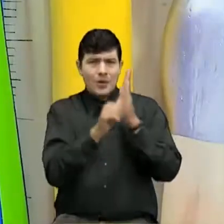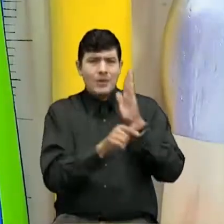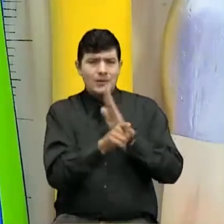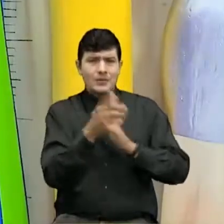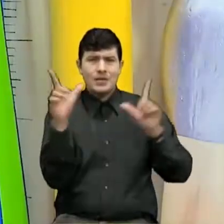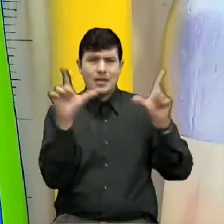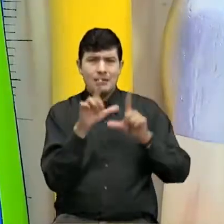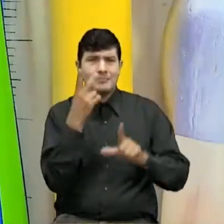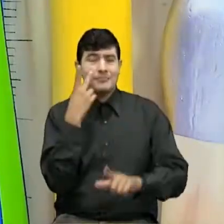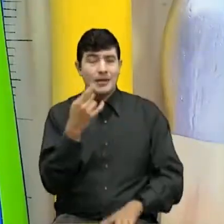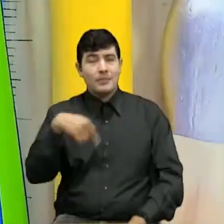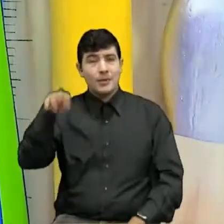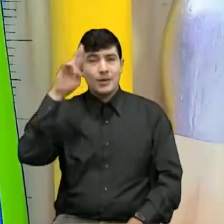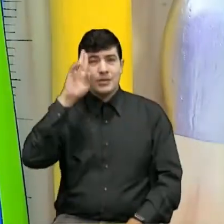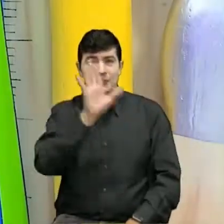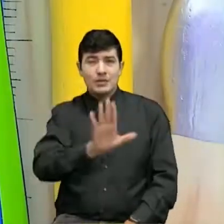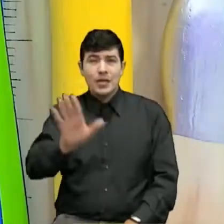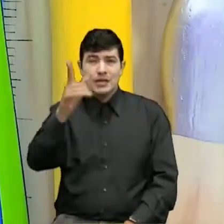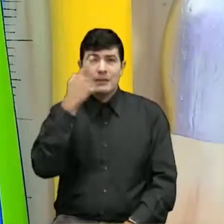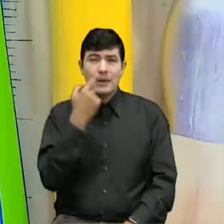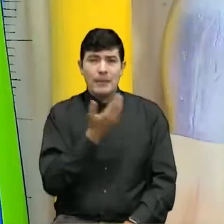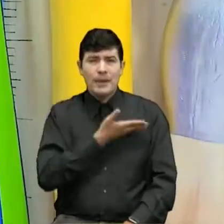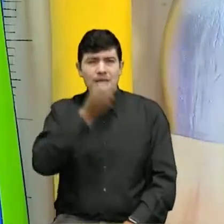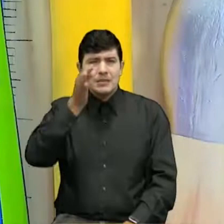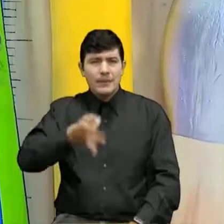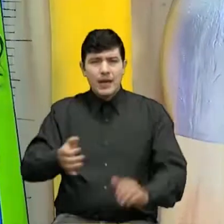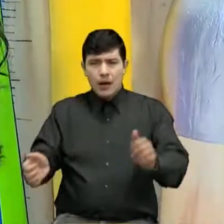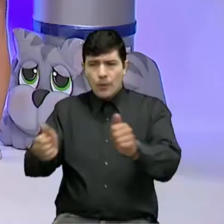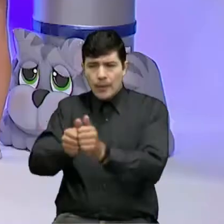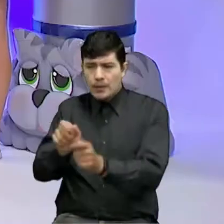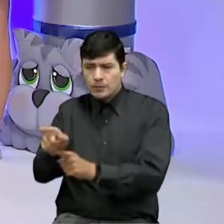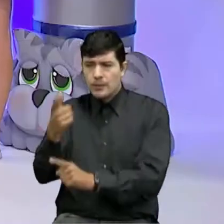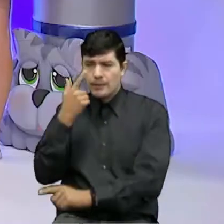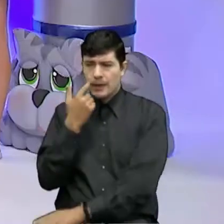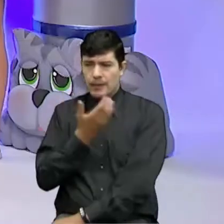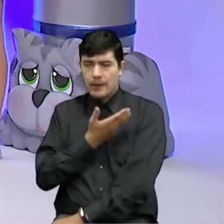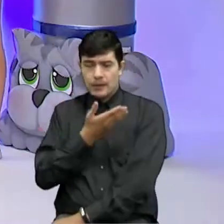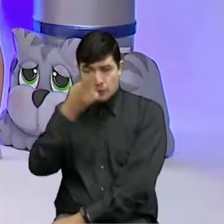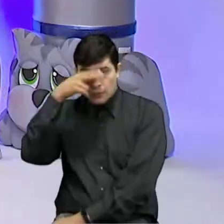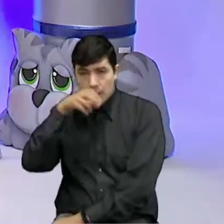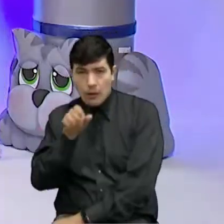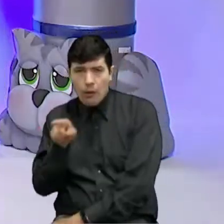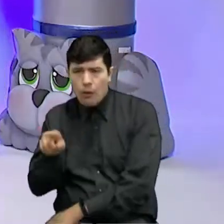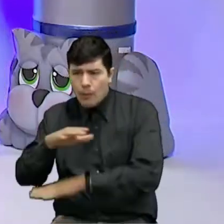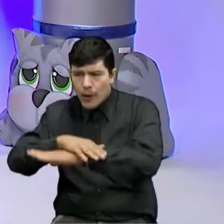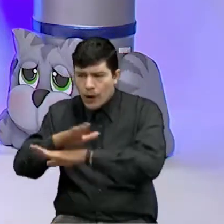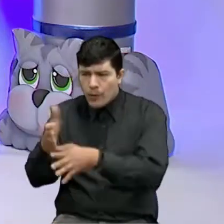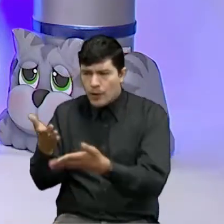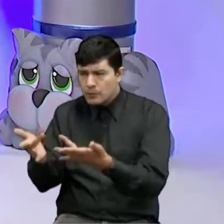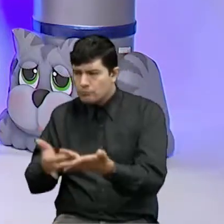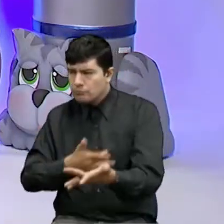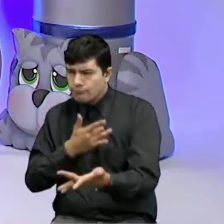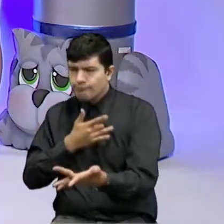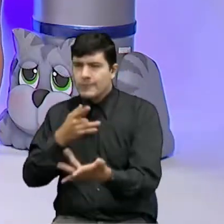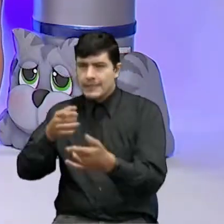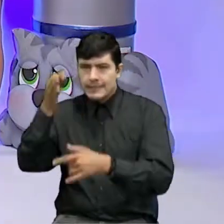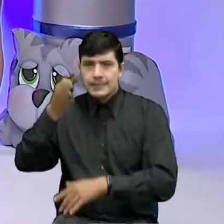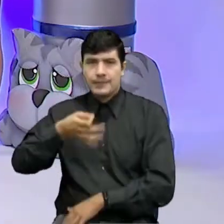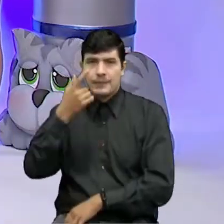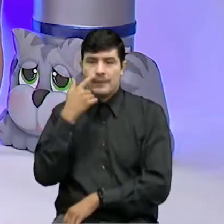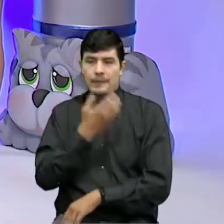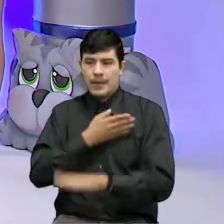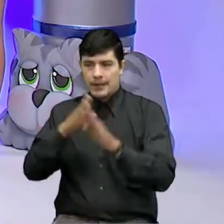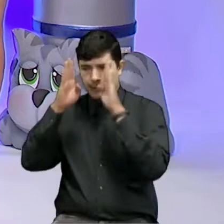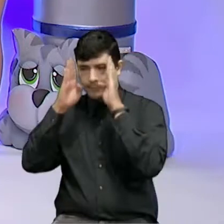por eso los papás tienen que estar acompañando todo el tiempo los comportamientos de sus niños. Pero bueno, ¿qué otro concepto vamos a trabajar el día de hoy aparte de la exclusión?